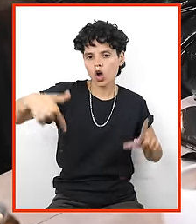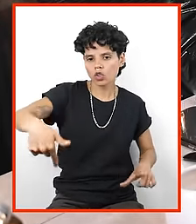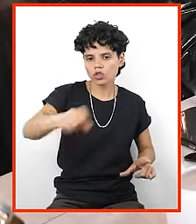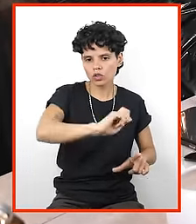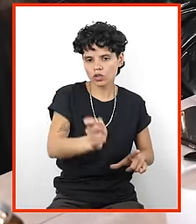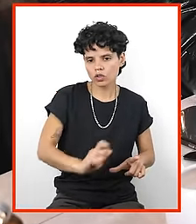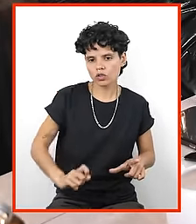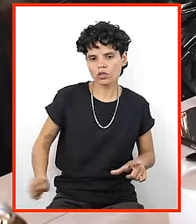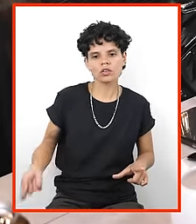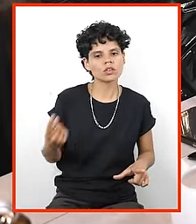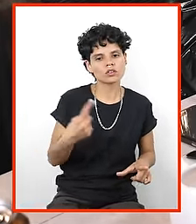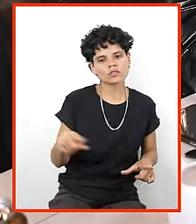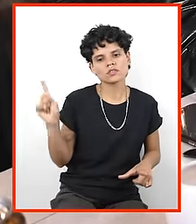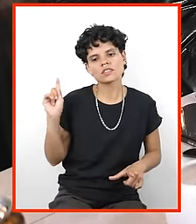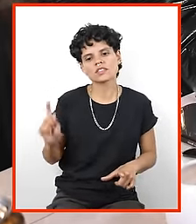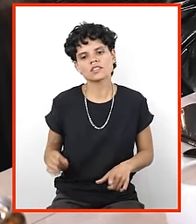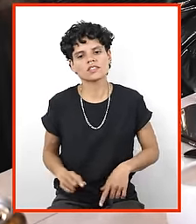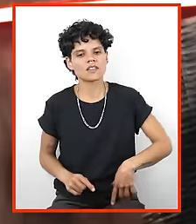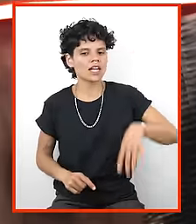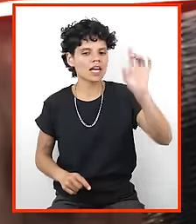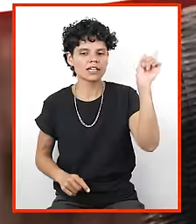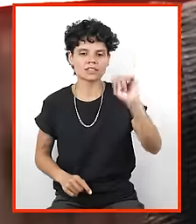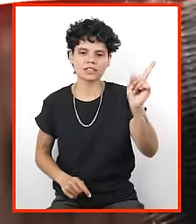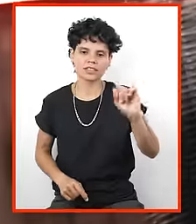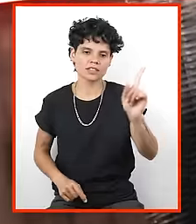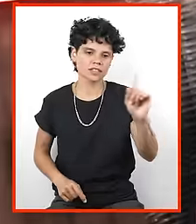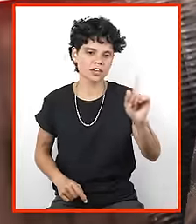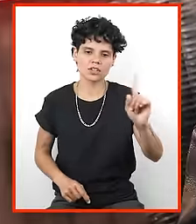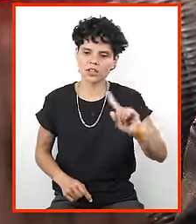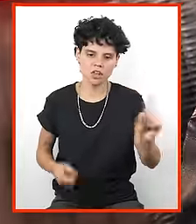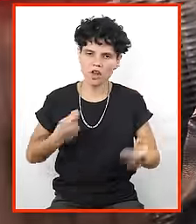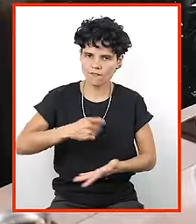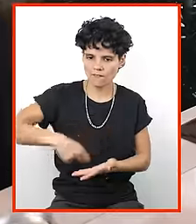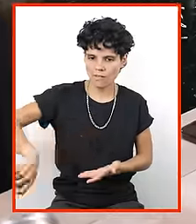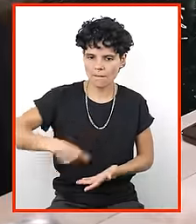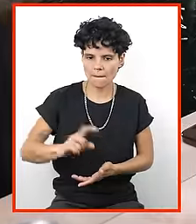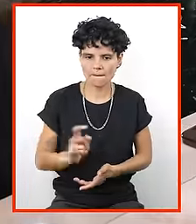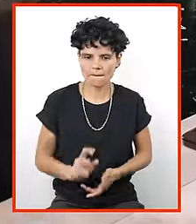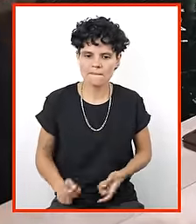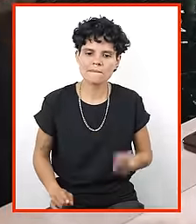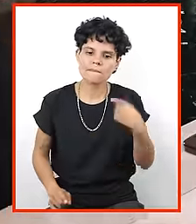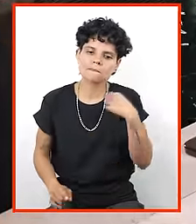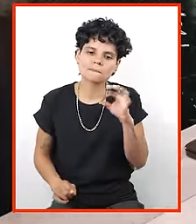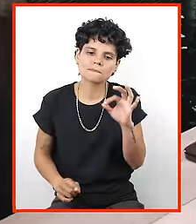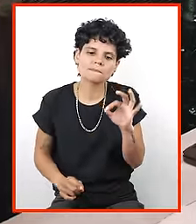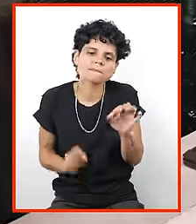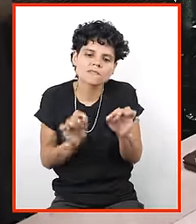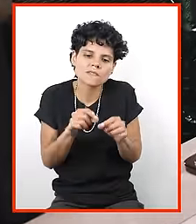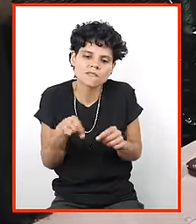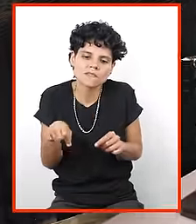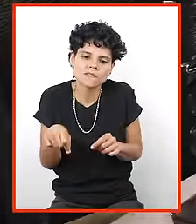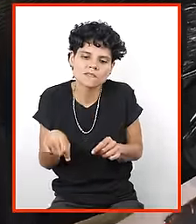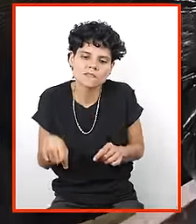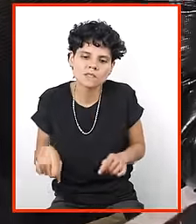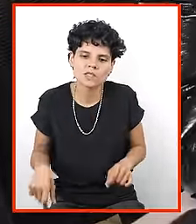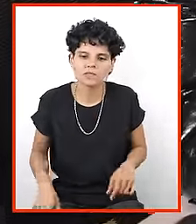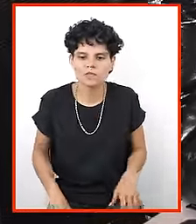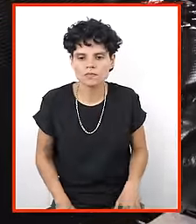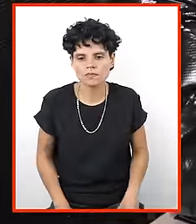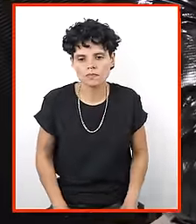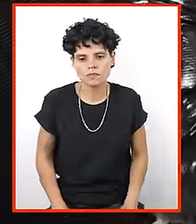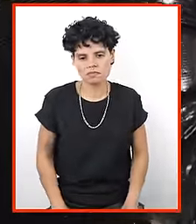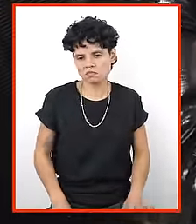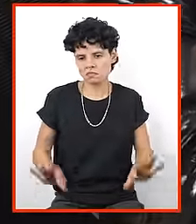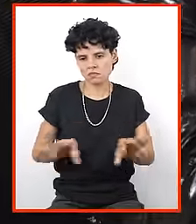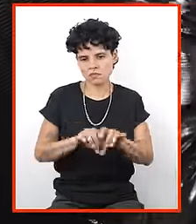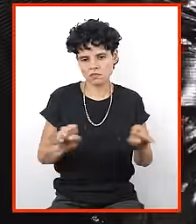Ah, es otro cuadro. Este firma. Ah, no, este no. No, firma. No, o bueno, aquí, bajito. Ajito. Date color.